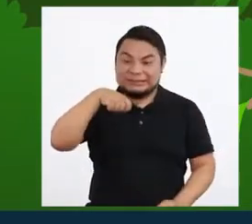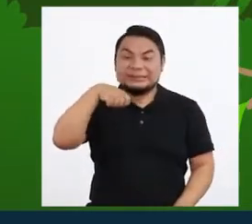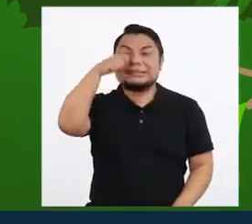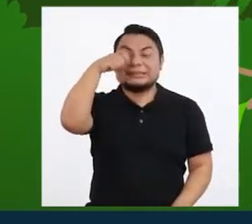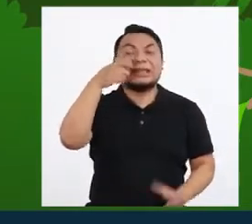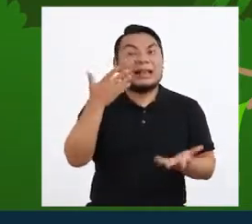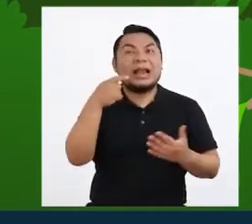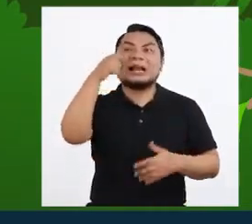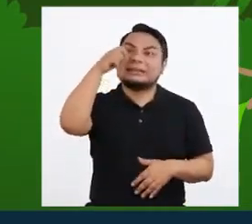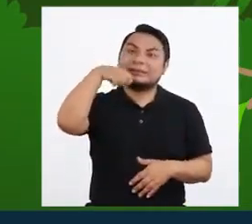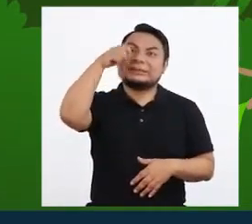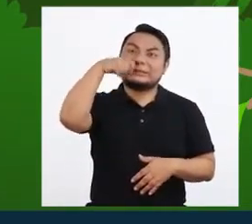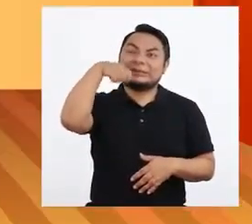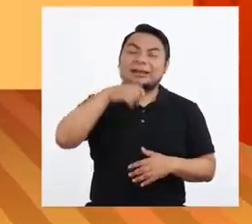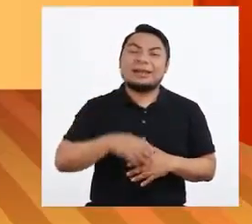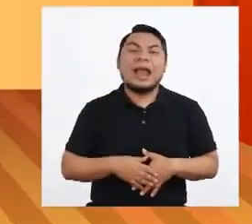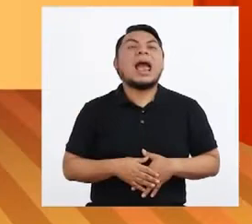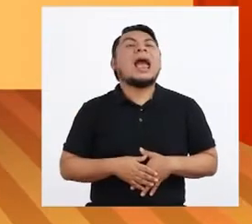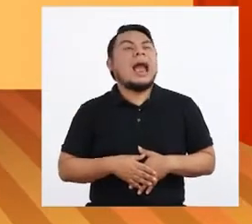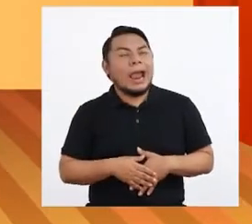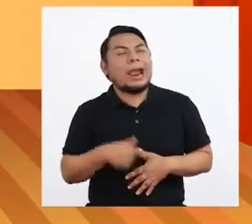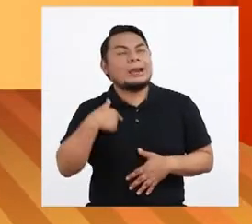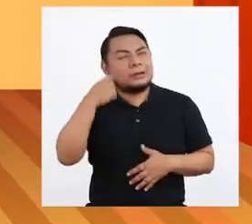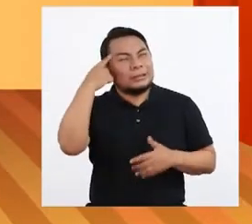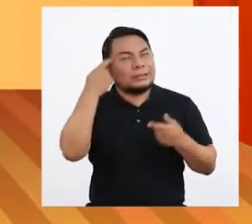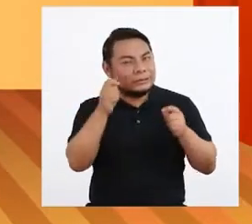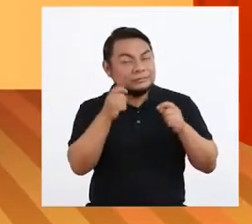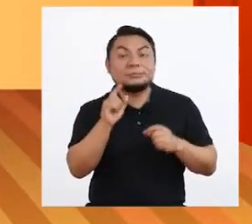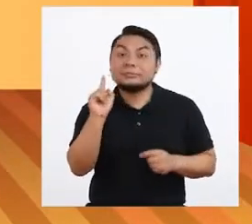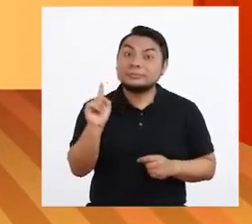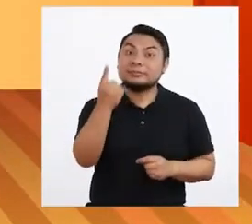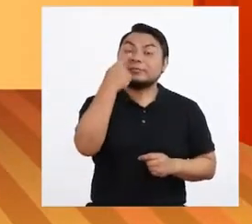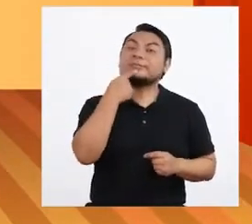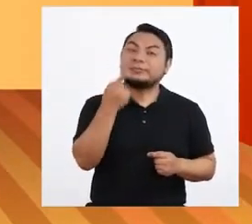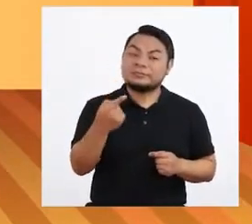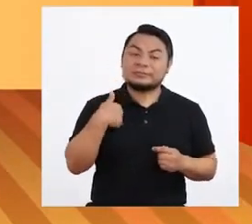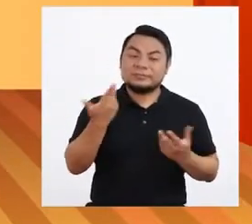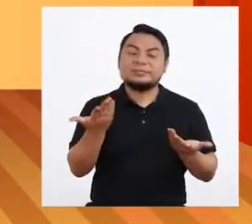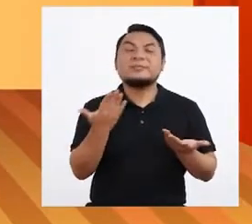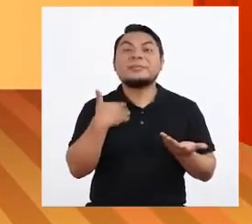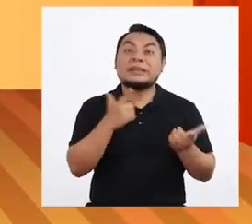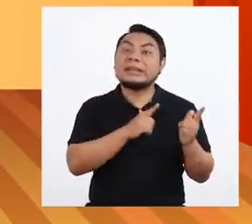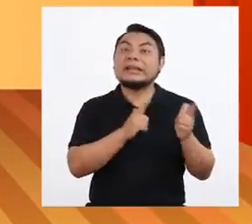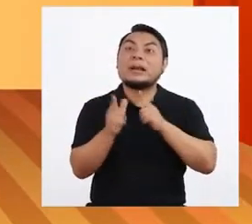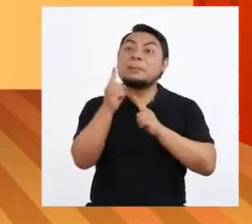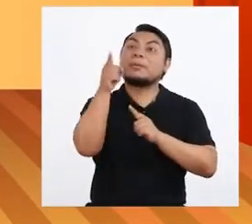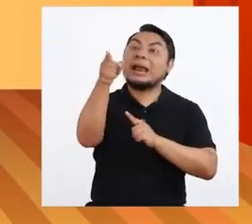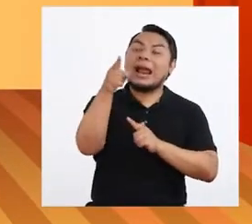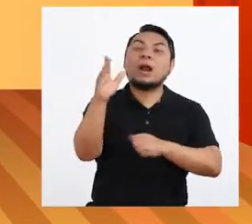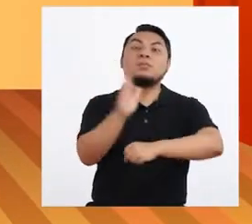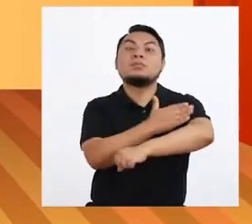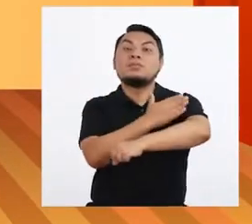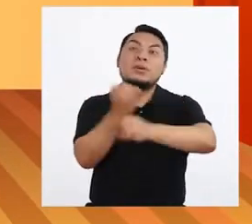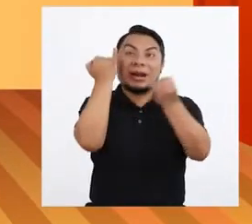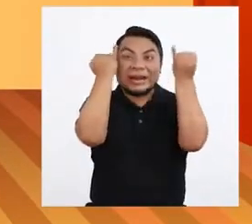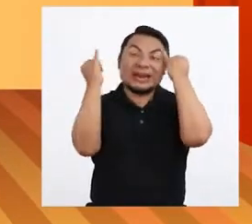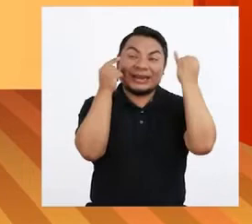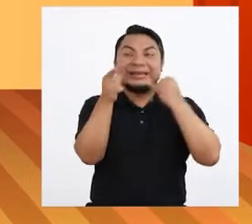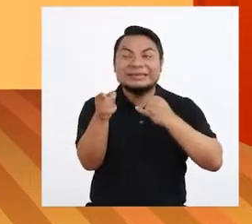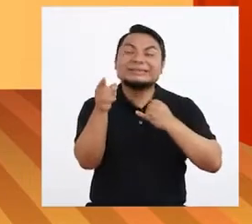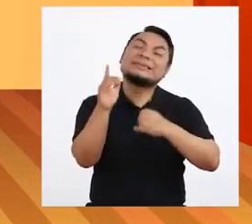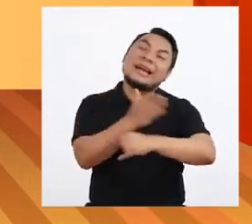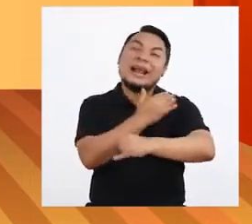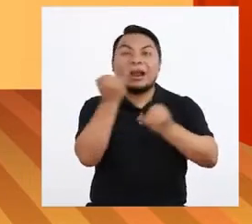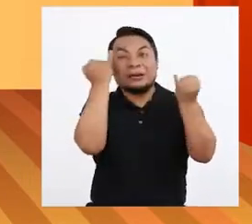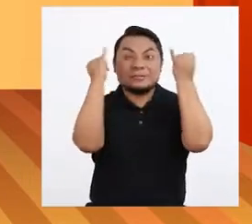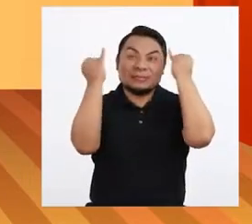y repetimos. Creo que lo voy a intentar, pero primero me voy a inspirar con ¡Ando Música